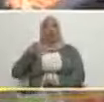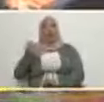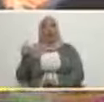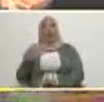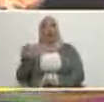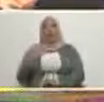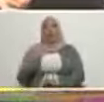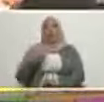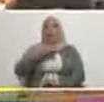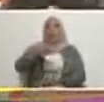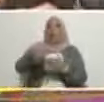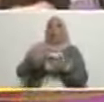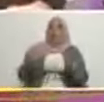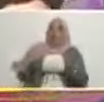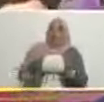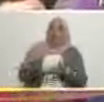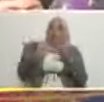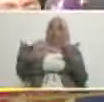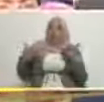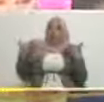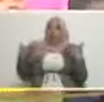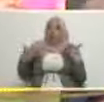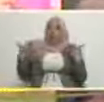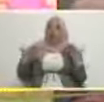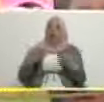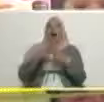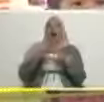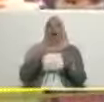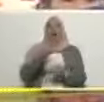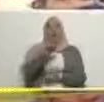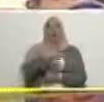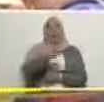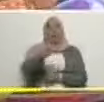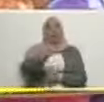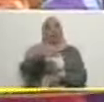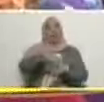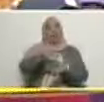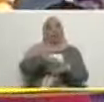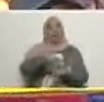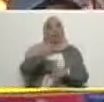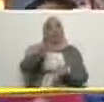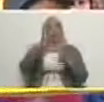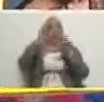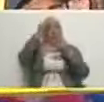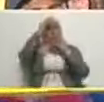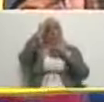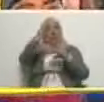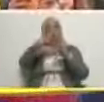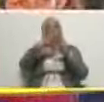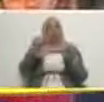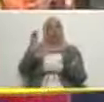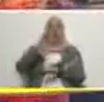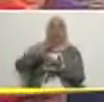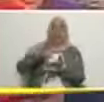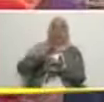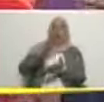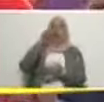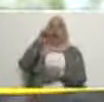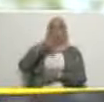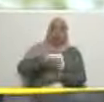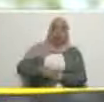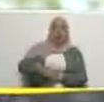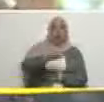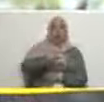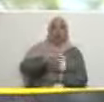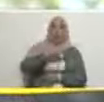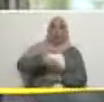para la alegría. Serán espacios, queridos jóvenes del país que también nos escuchan, que a su ciudad, a su pueblo también llegarán esta zona